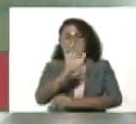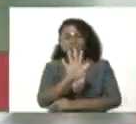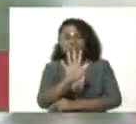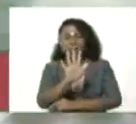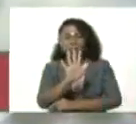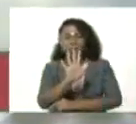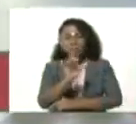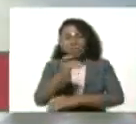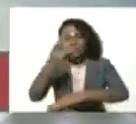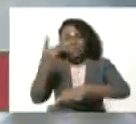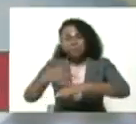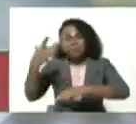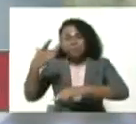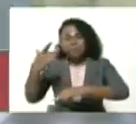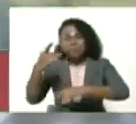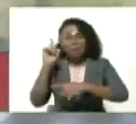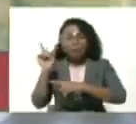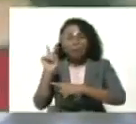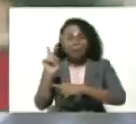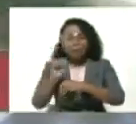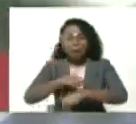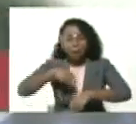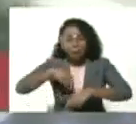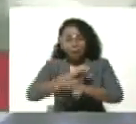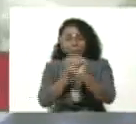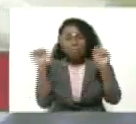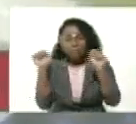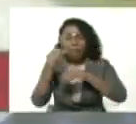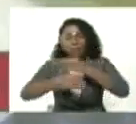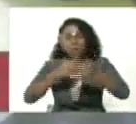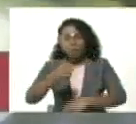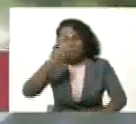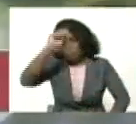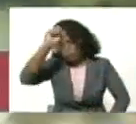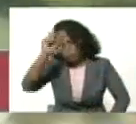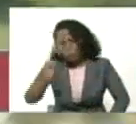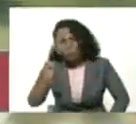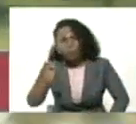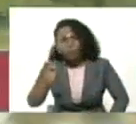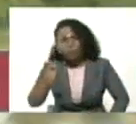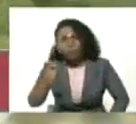de gravedad. En la mañana de hoy hicimos un reconocimiento